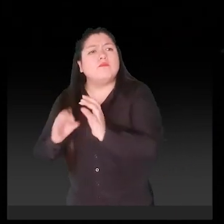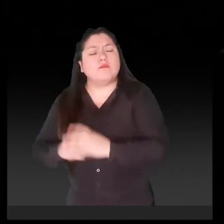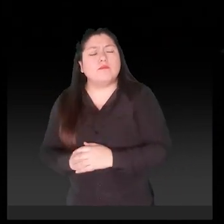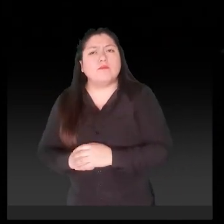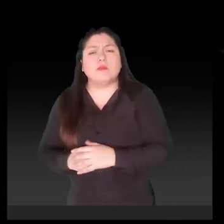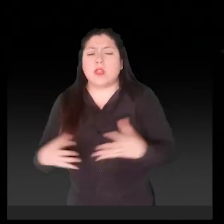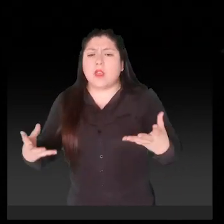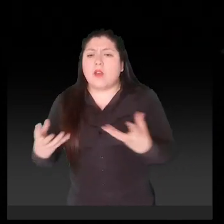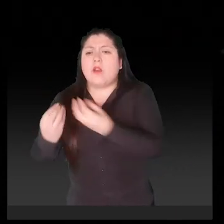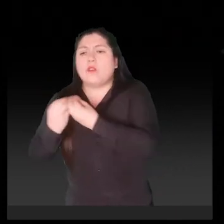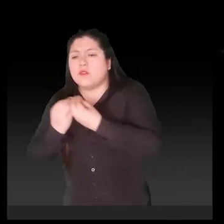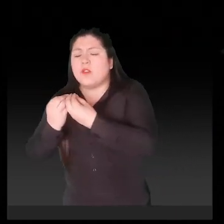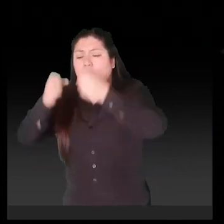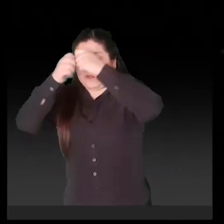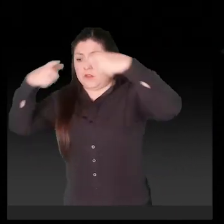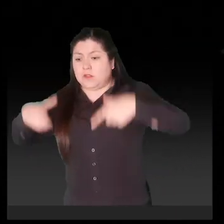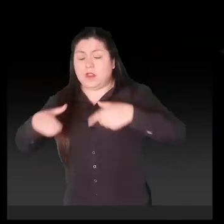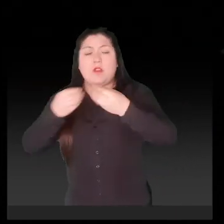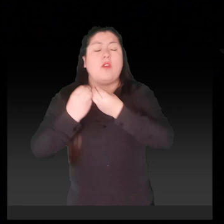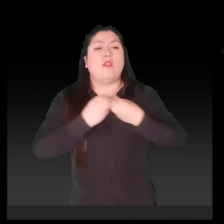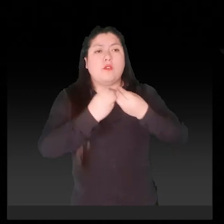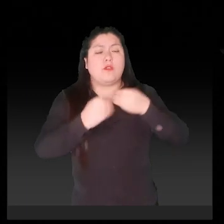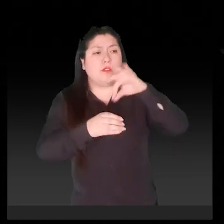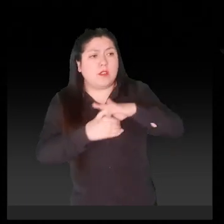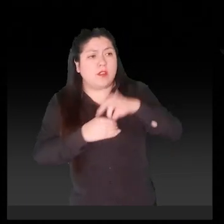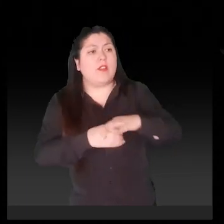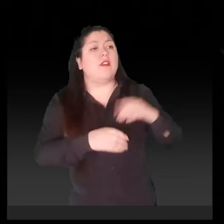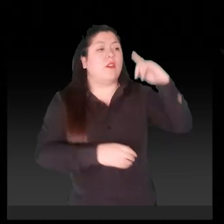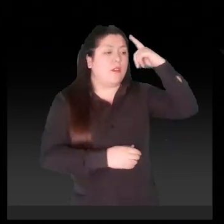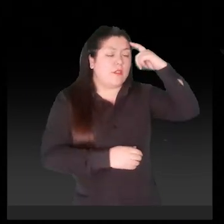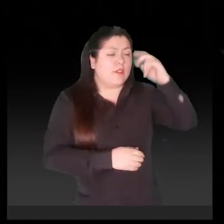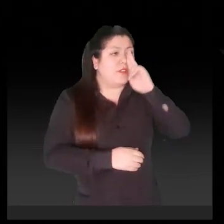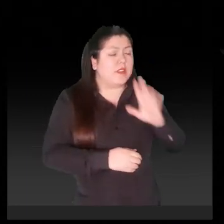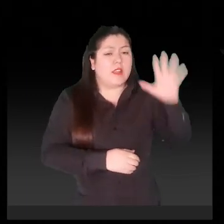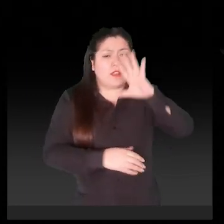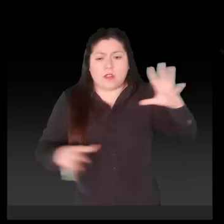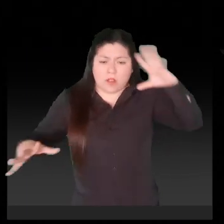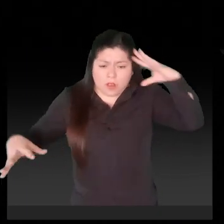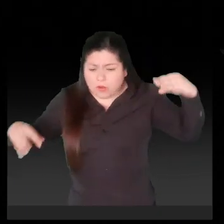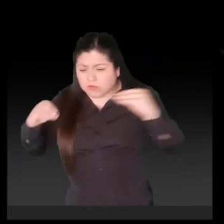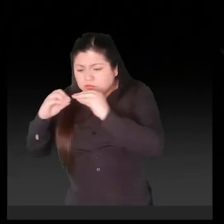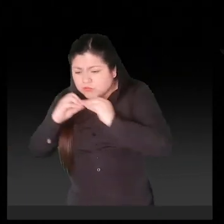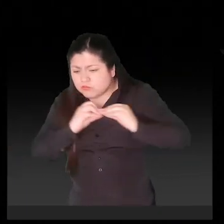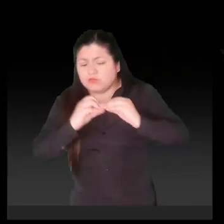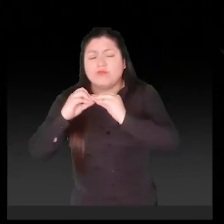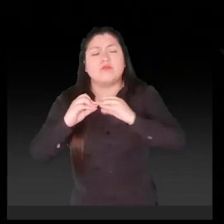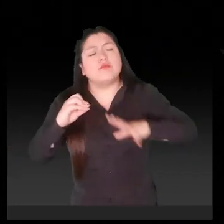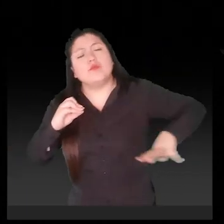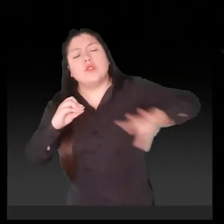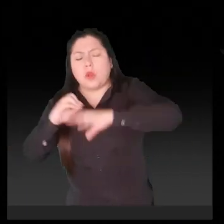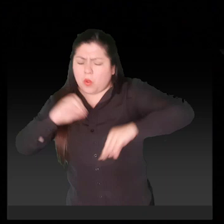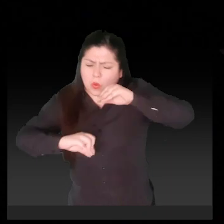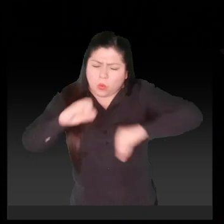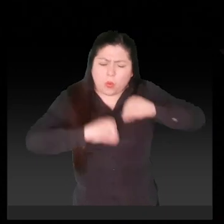Consejo Electoral y el gobierno hemos incorporado en el Código Electoral. Nosotros traemos cosas concertadas. ¿Qué es lo importante ahora?